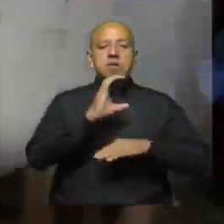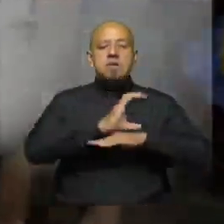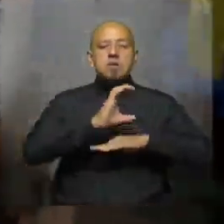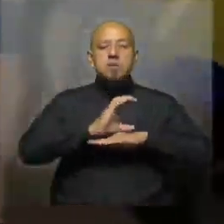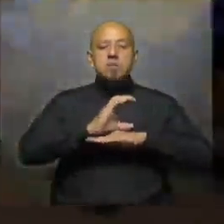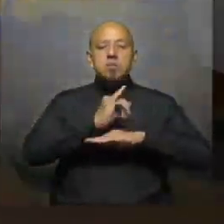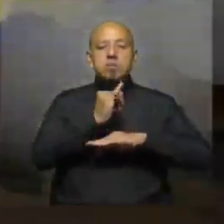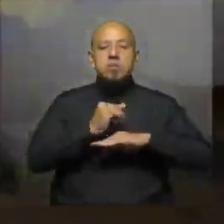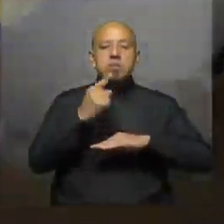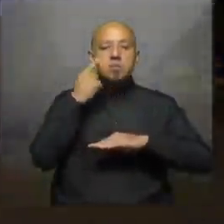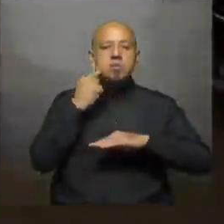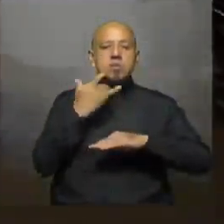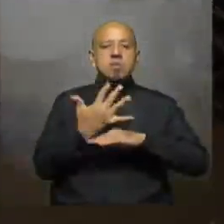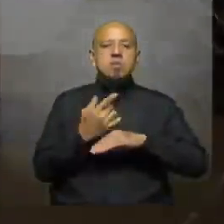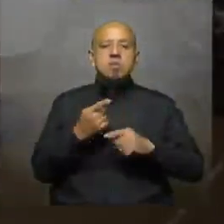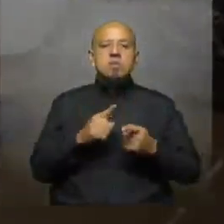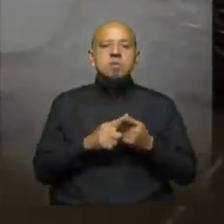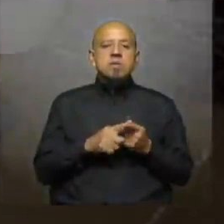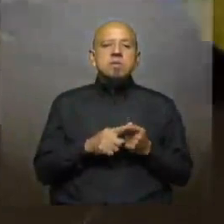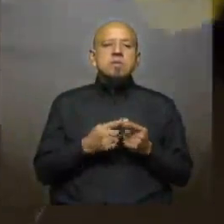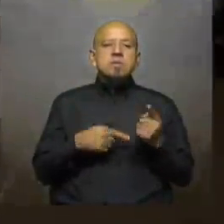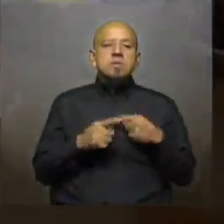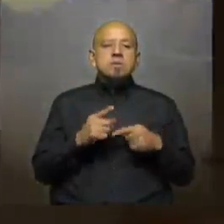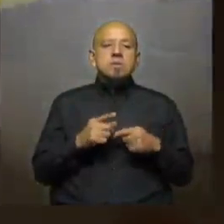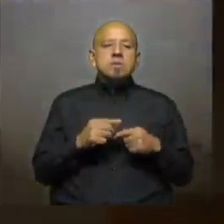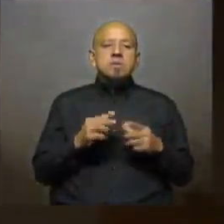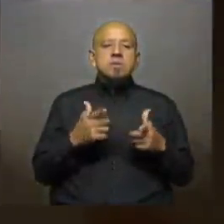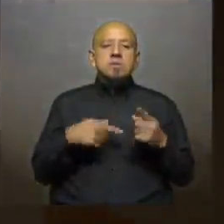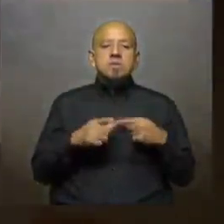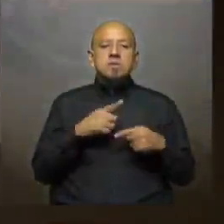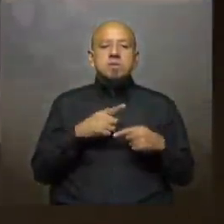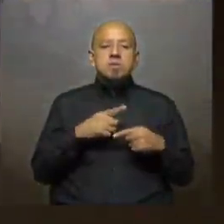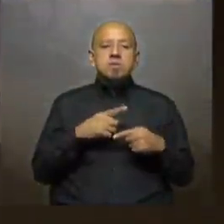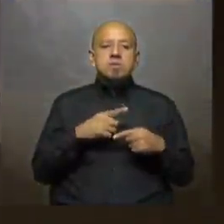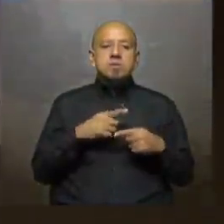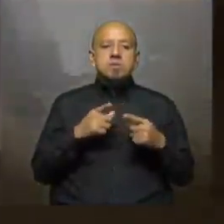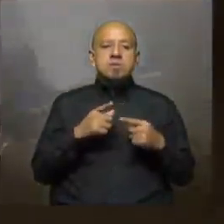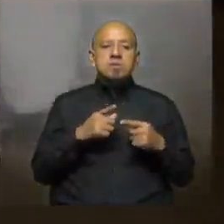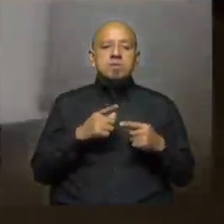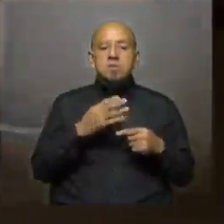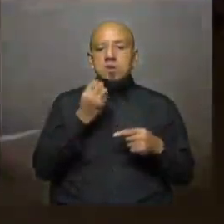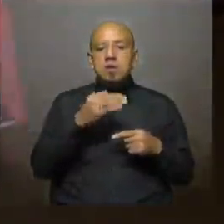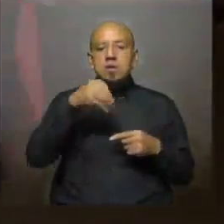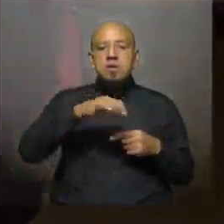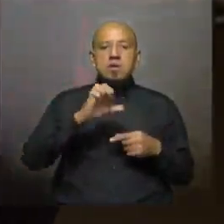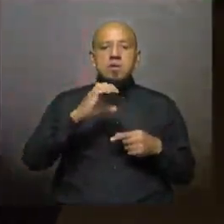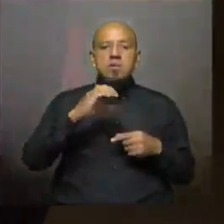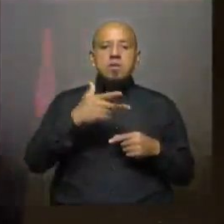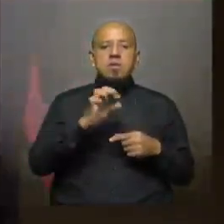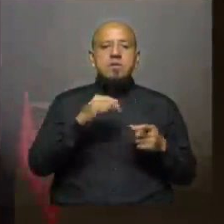que le podría decir Mercedes, pero si le digo Mercedes nadie la conoce, pero si le digo Meche sí. ¿Cómo estás, Meche? Muy bien, ¿y vos? Bien,